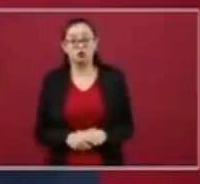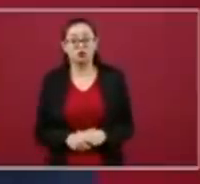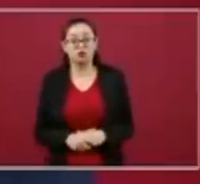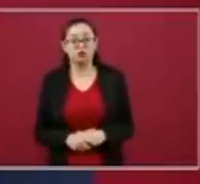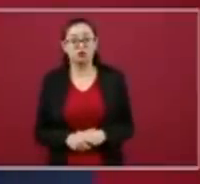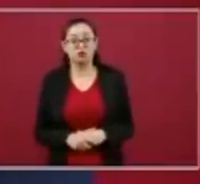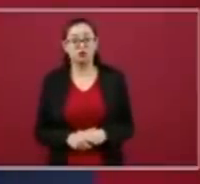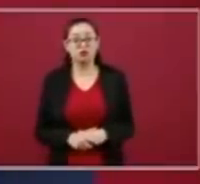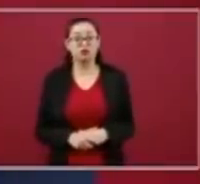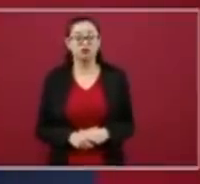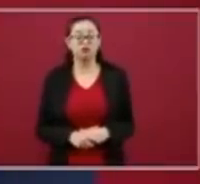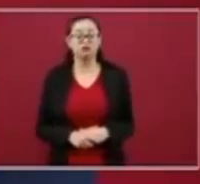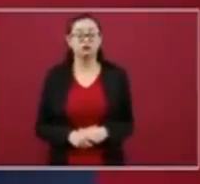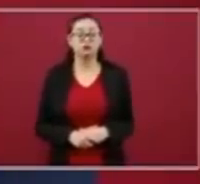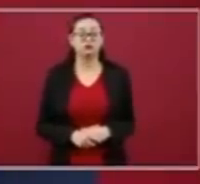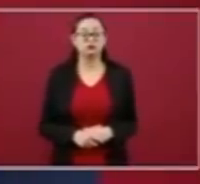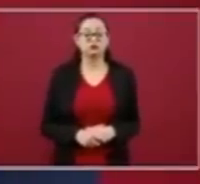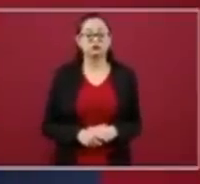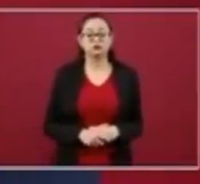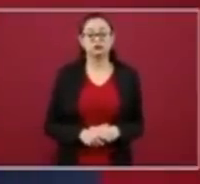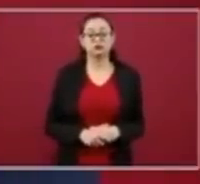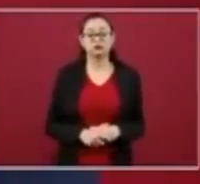participando?